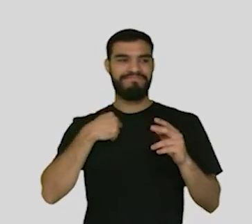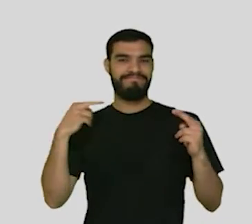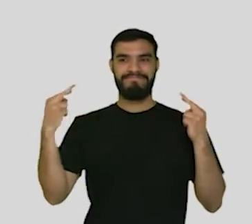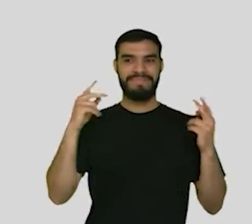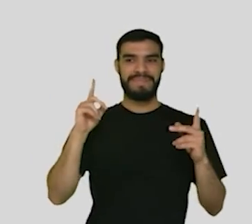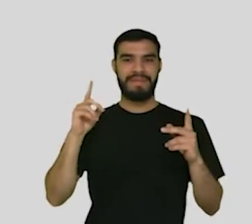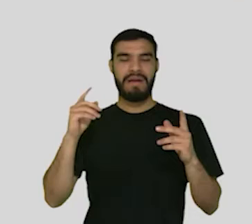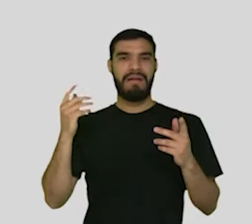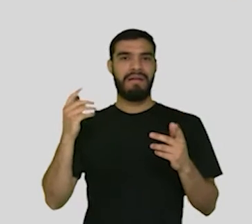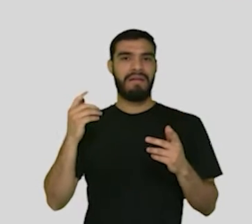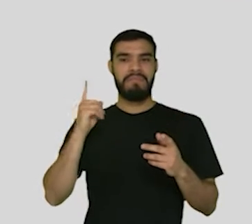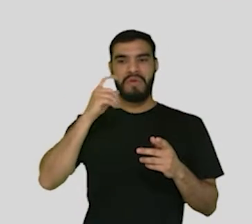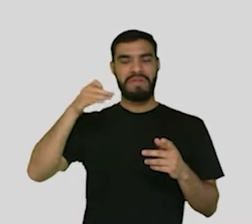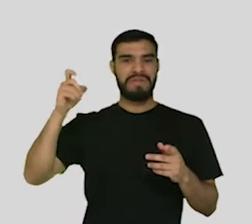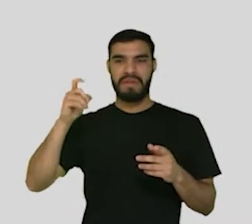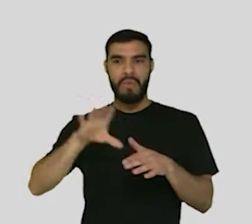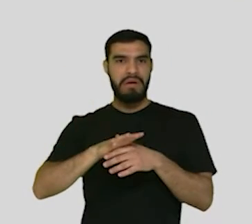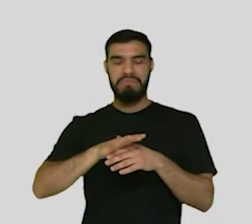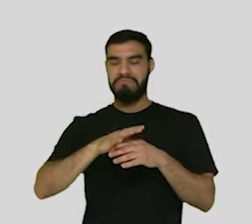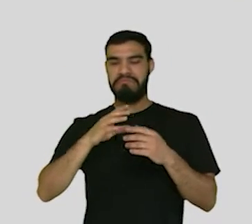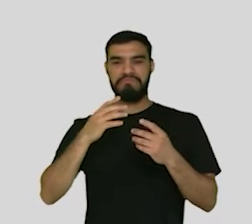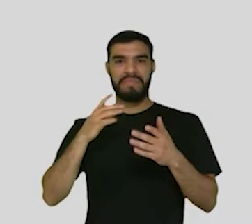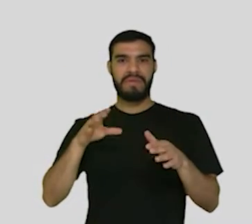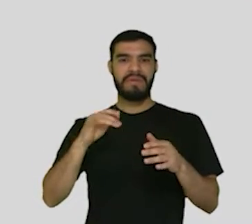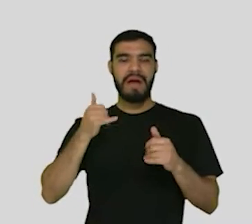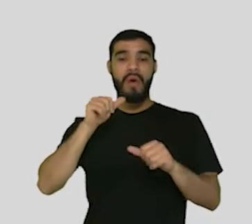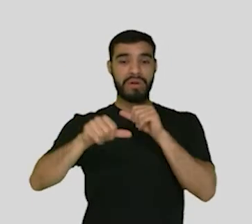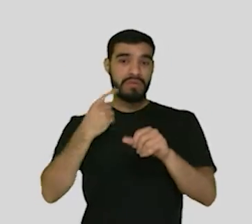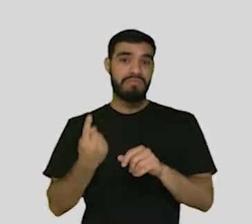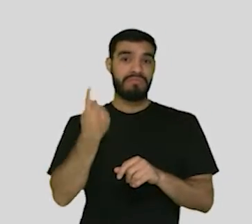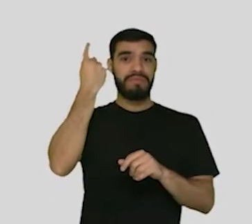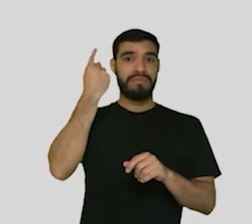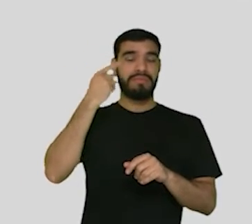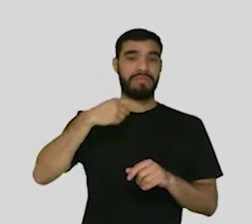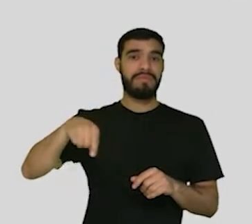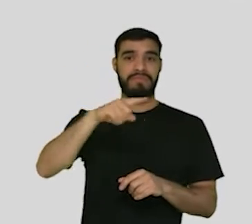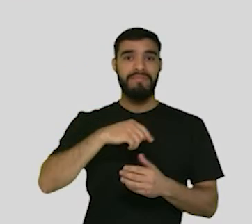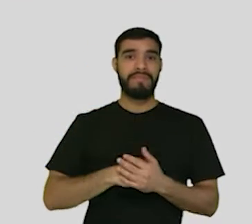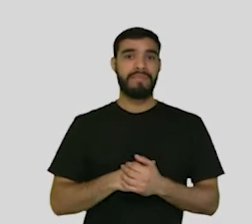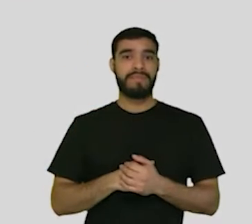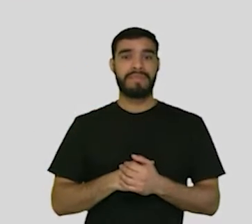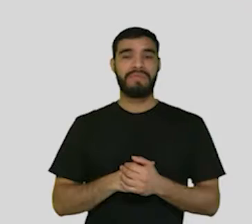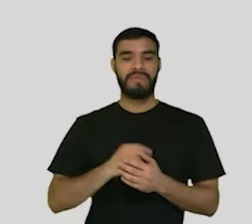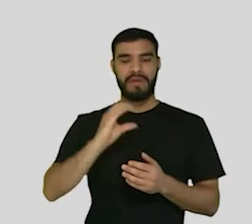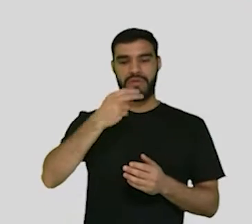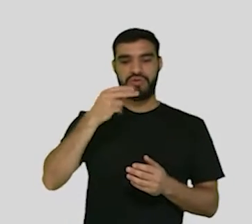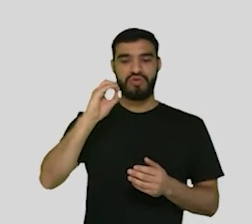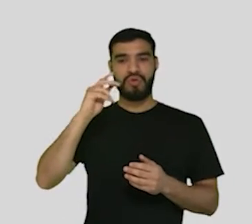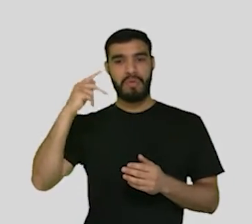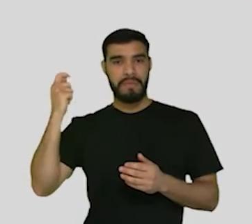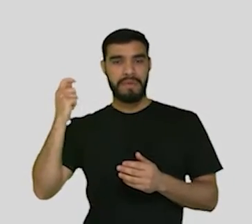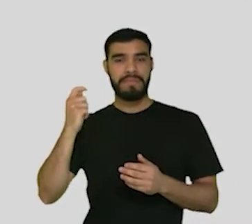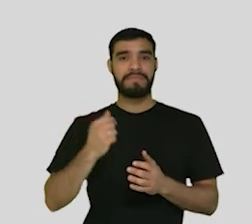Guari. Muy casi total. 97p, oñe por una moa, llepape, organización Jeraba Chopa.